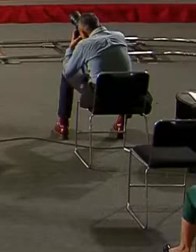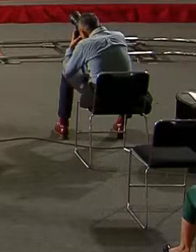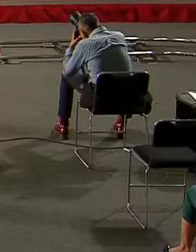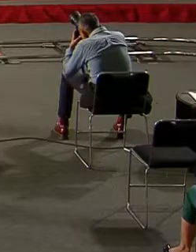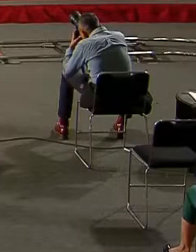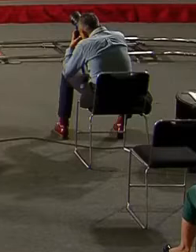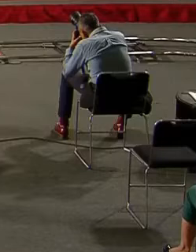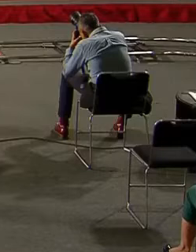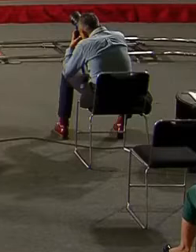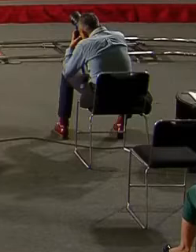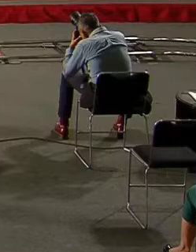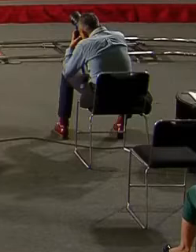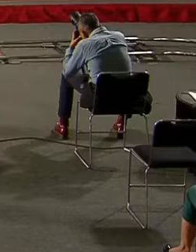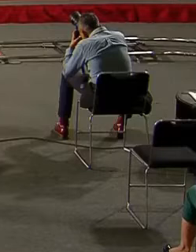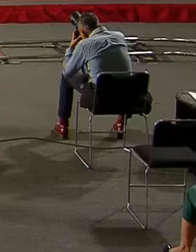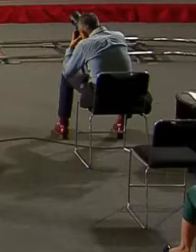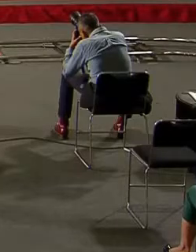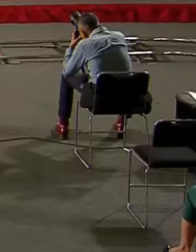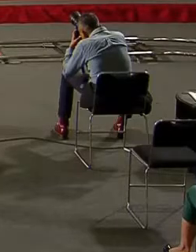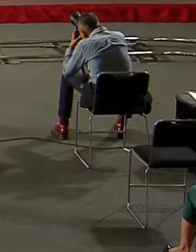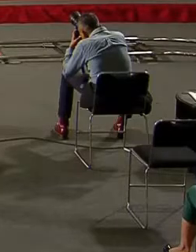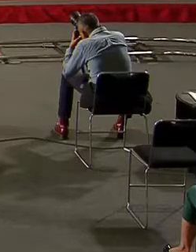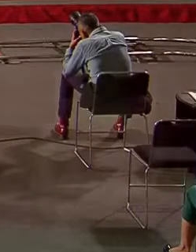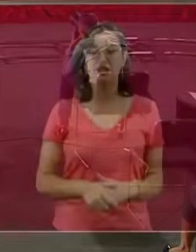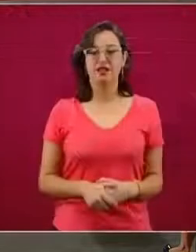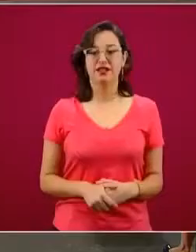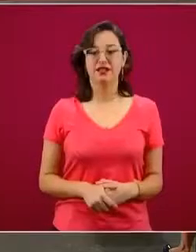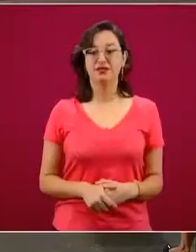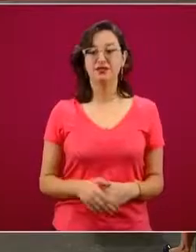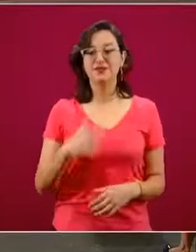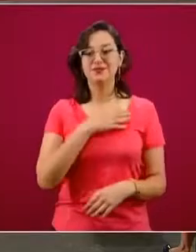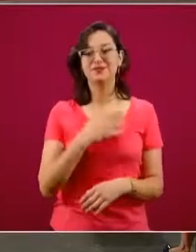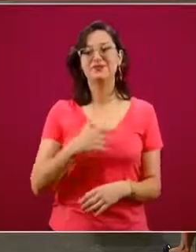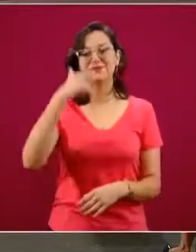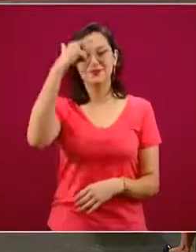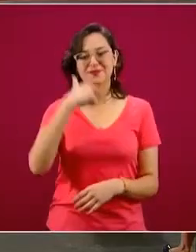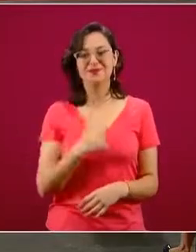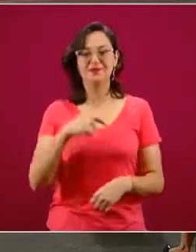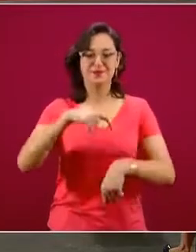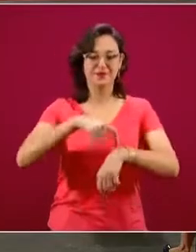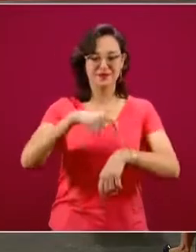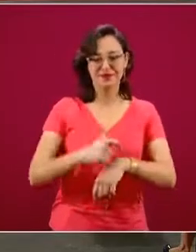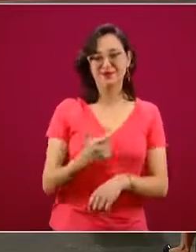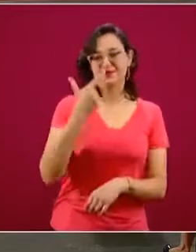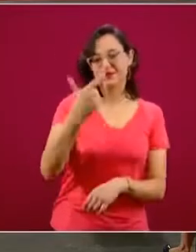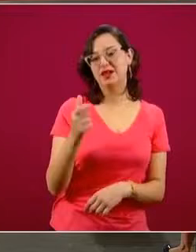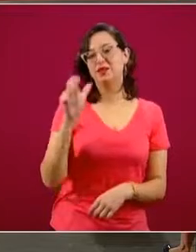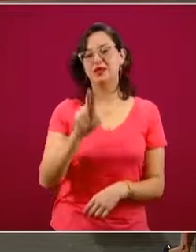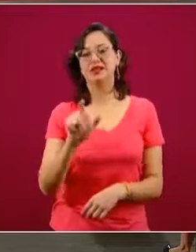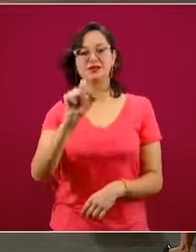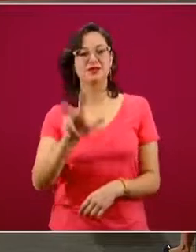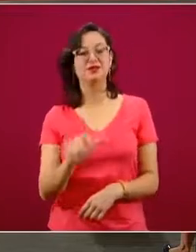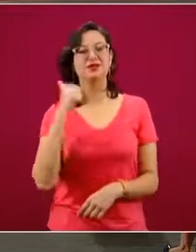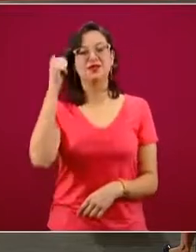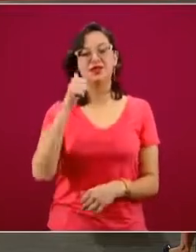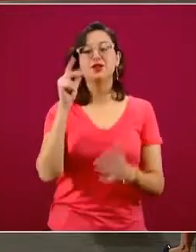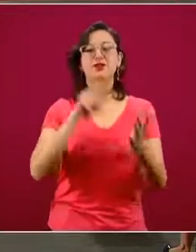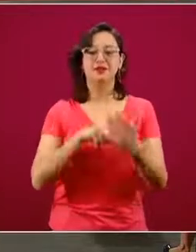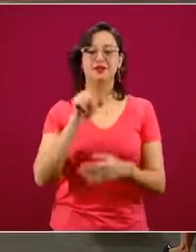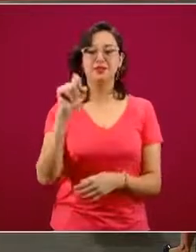Muy buenas noches. Son las 19 horas en punto del martes 28 de abril de 2020